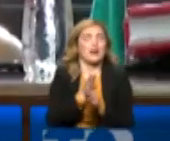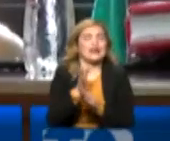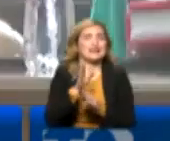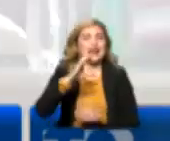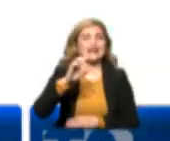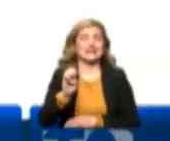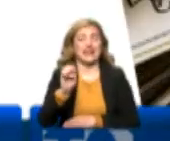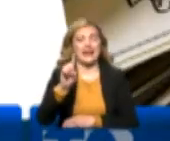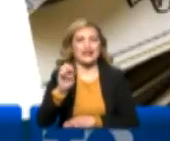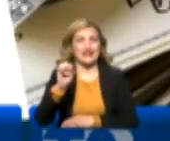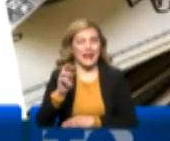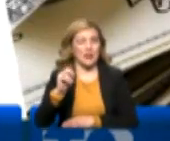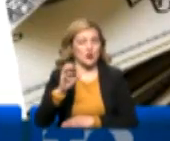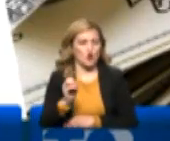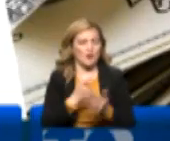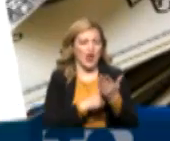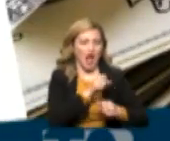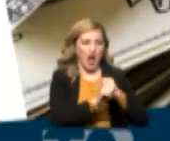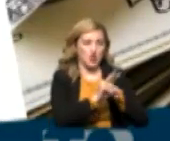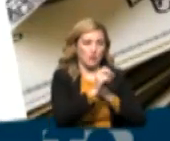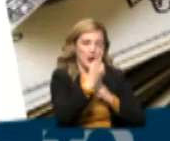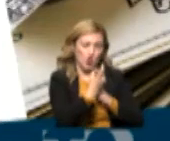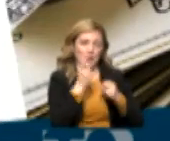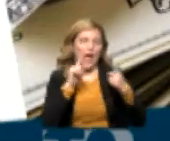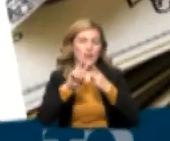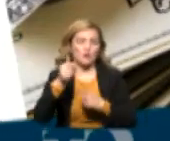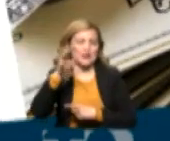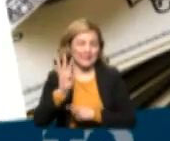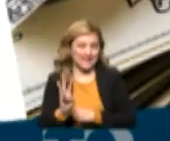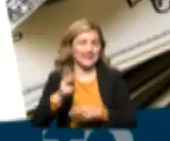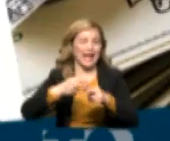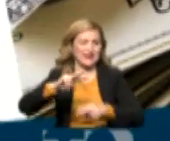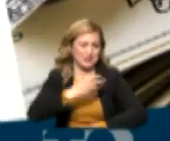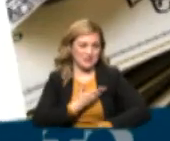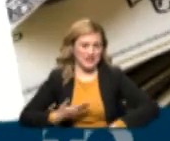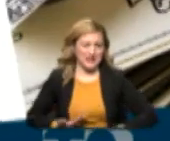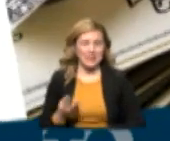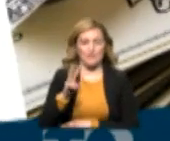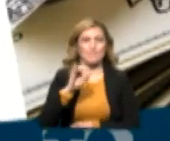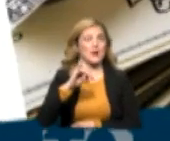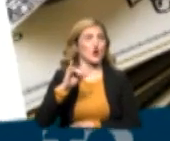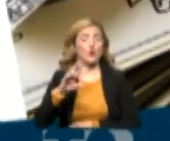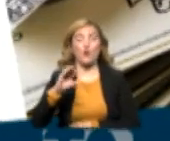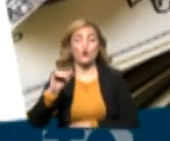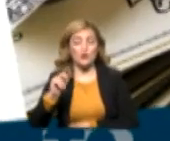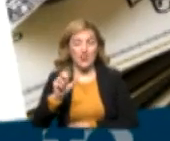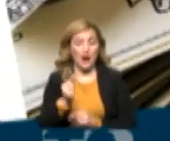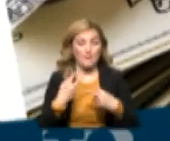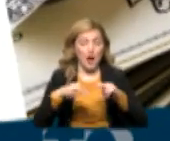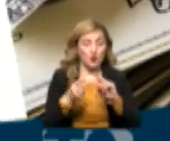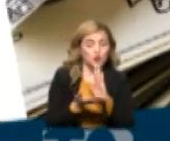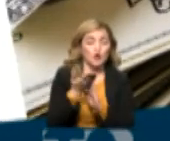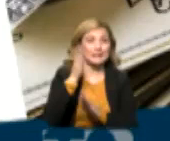análisis de las cuentas de Alejandra Vicuña entre el 2011 y 2016. Reporta ingresos superiores a los 590 mil